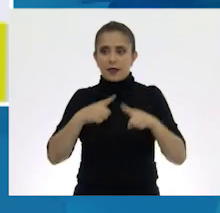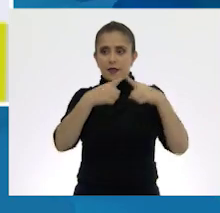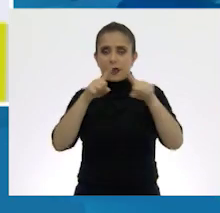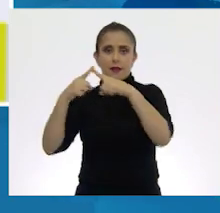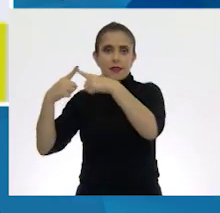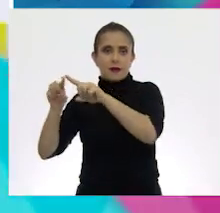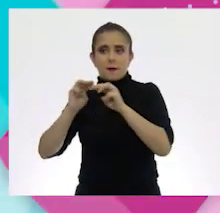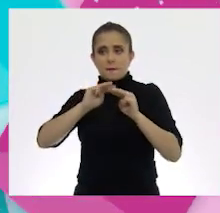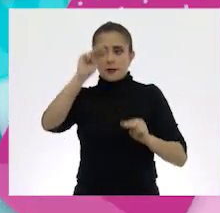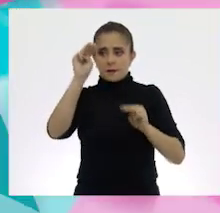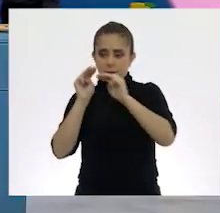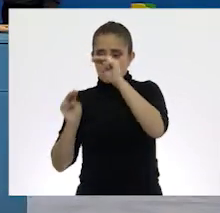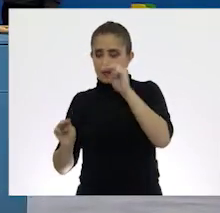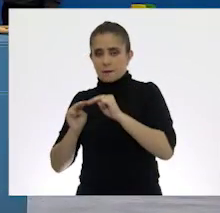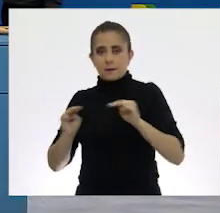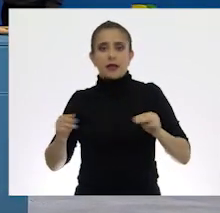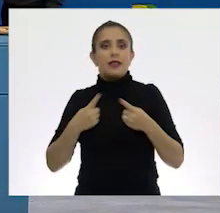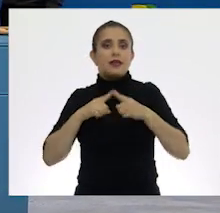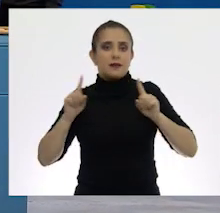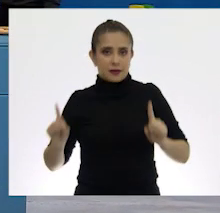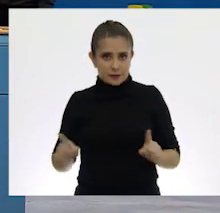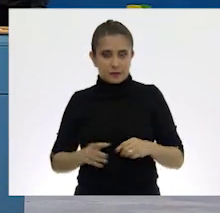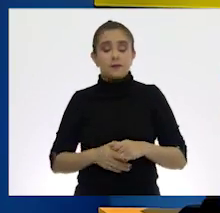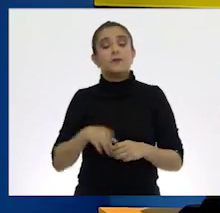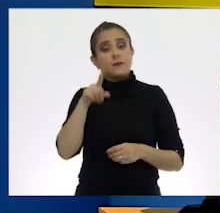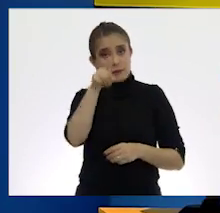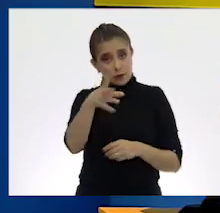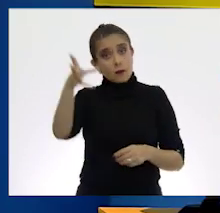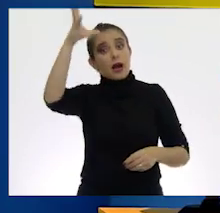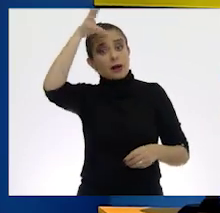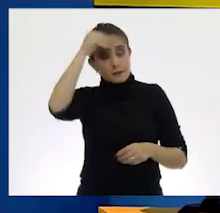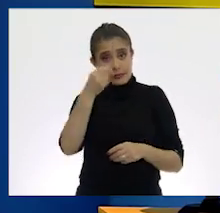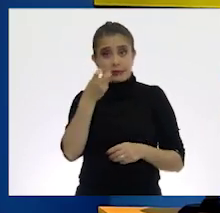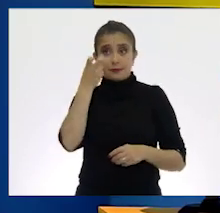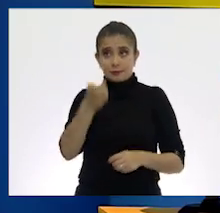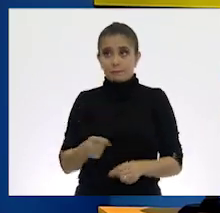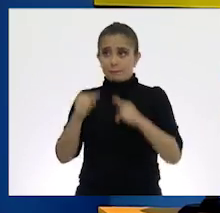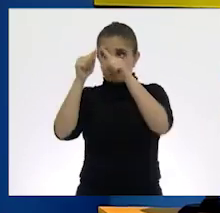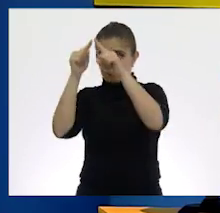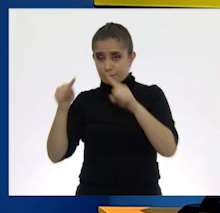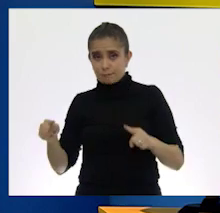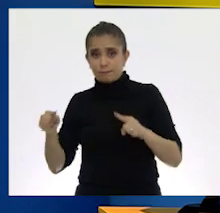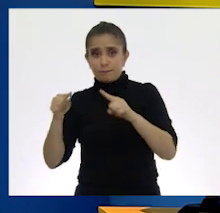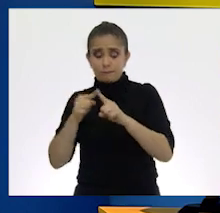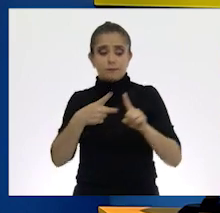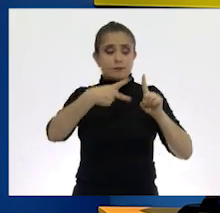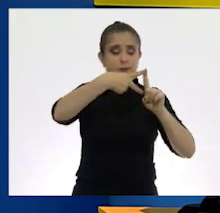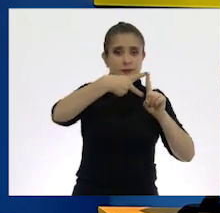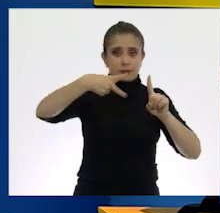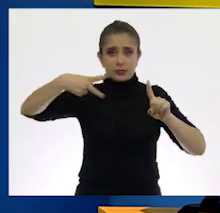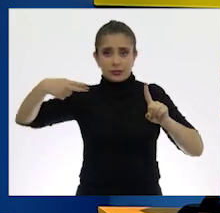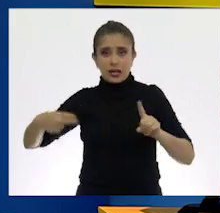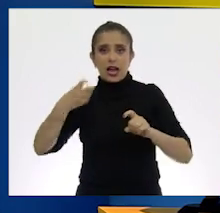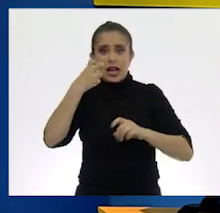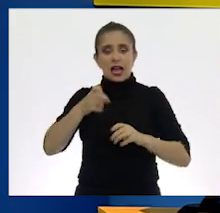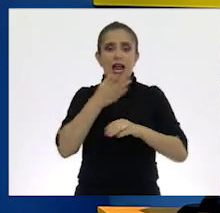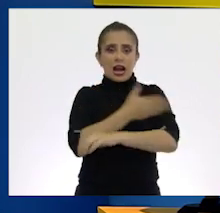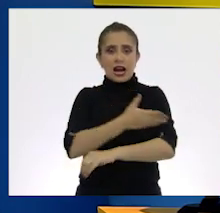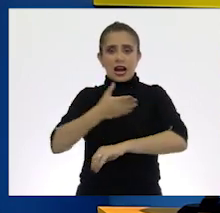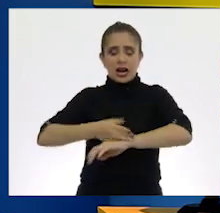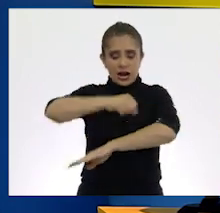hecho de aprender a trazar los triángulos de una manera, llamémosle correcto, utilizando este